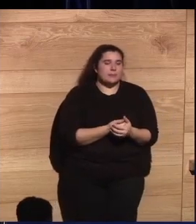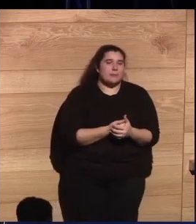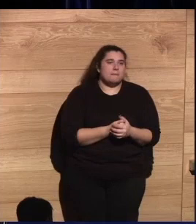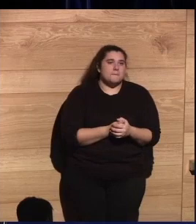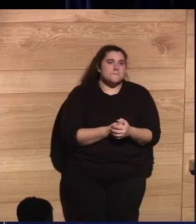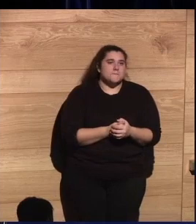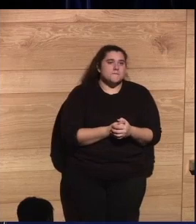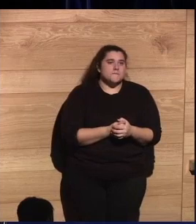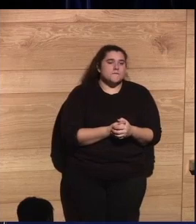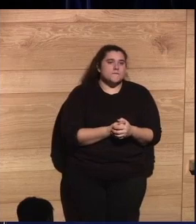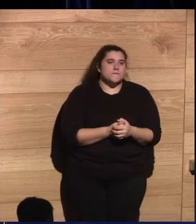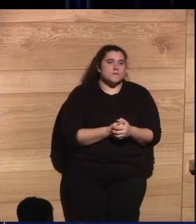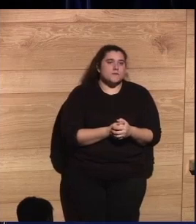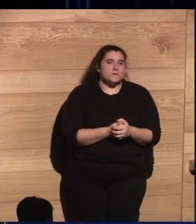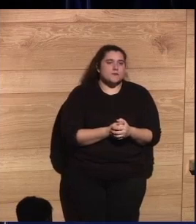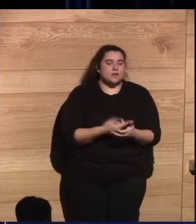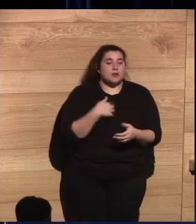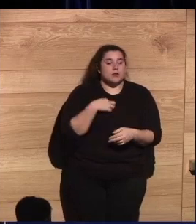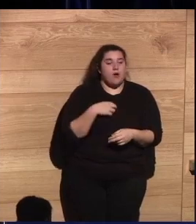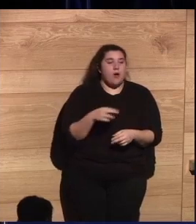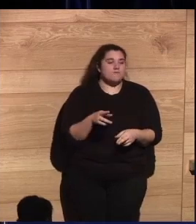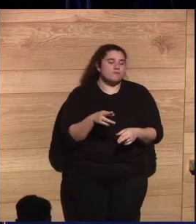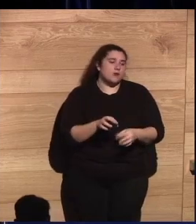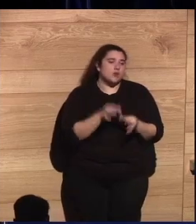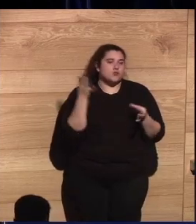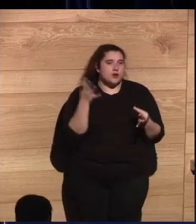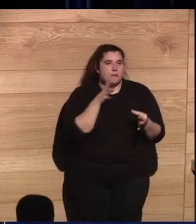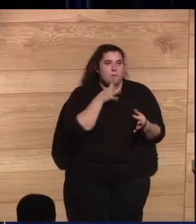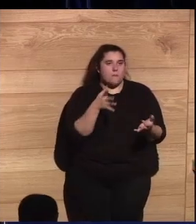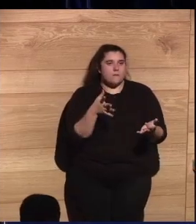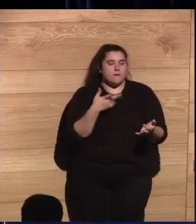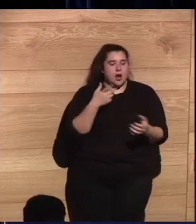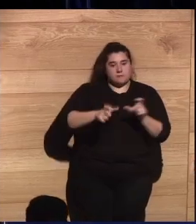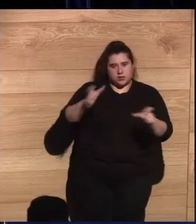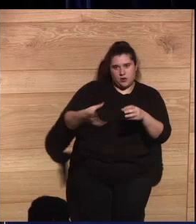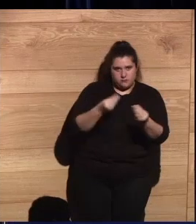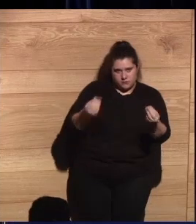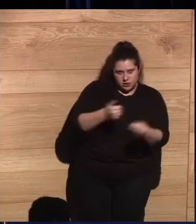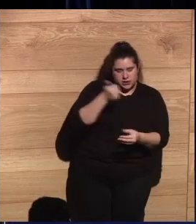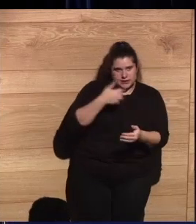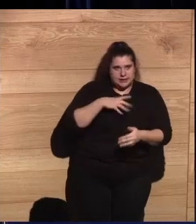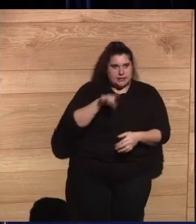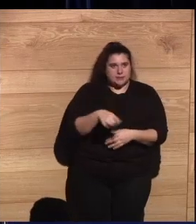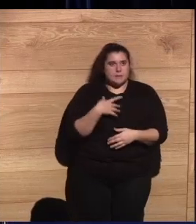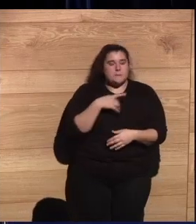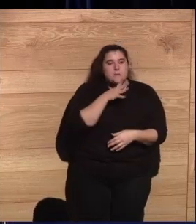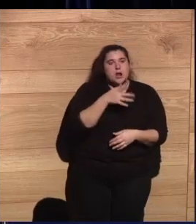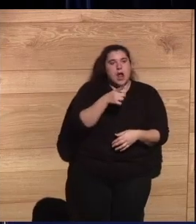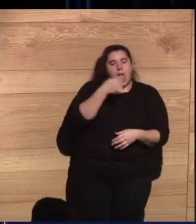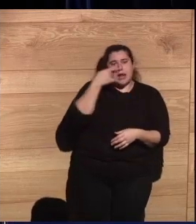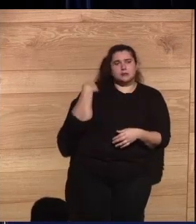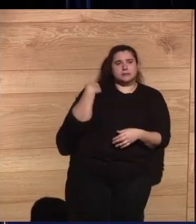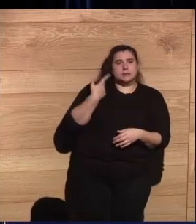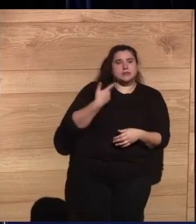Y he tenido la suerte, bueno, yo y unas cuantas miles de personas más, el año pasado, en